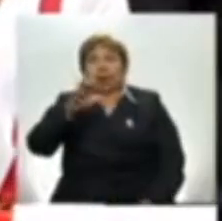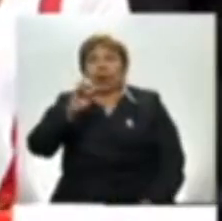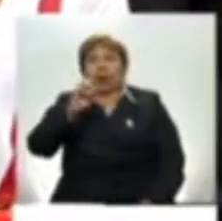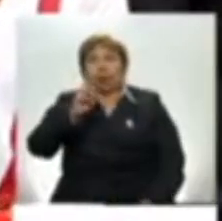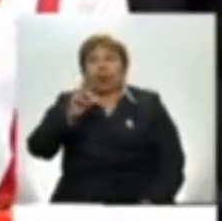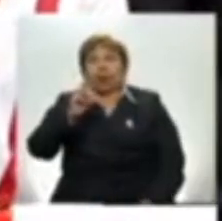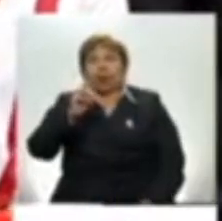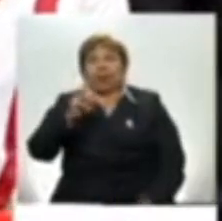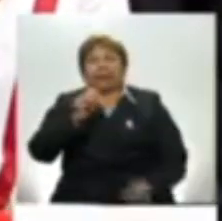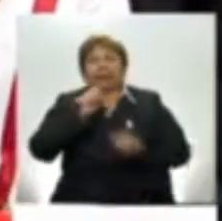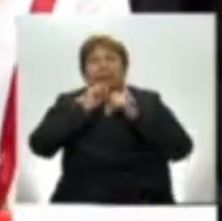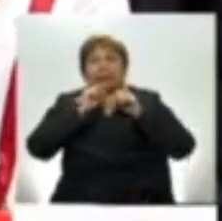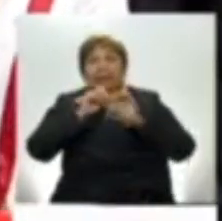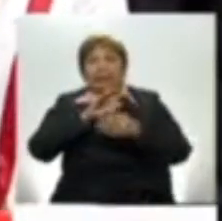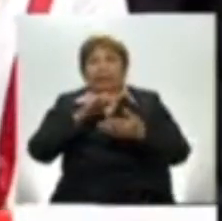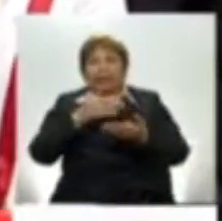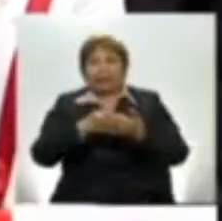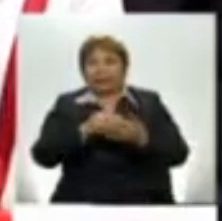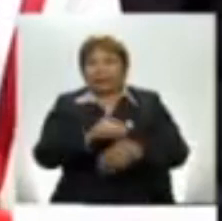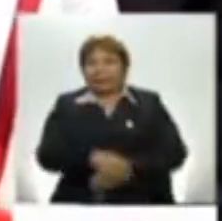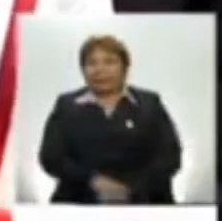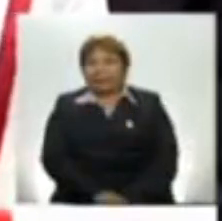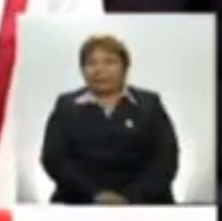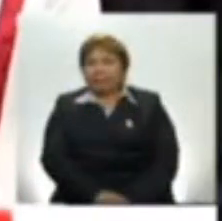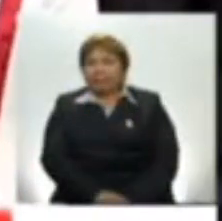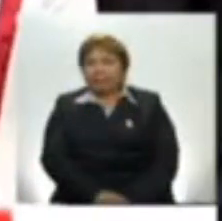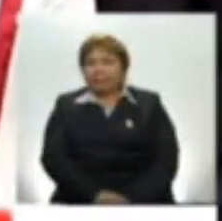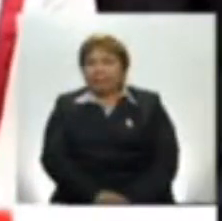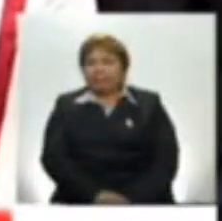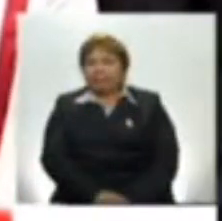Vargas Gomán, secretaria general.